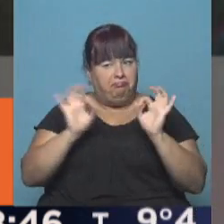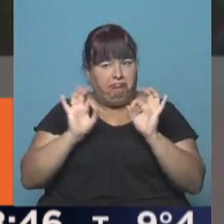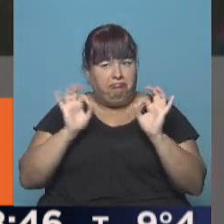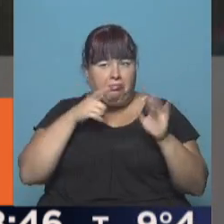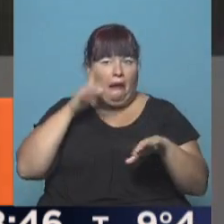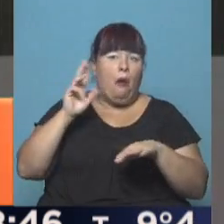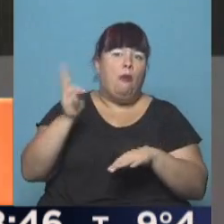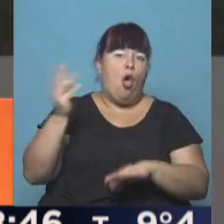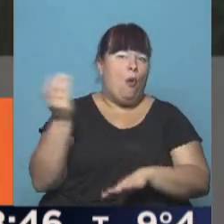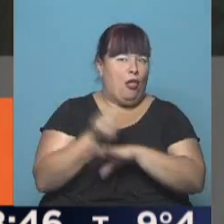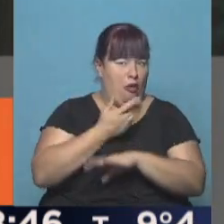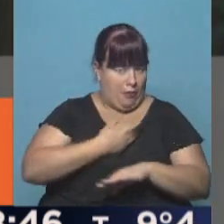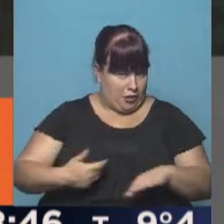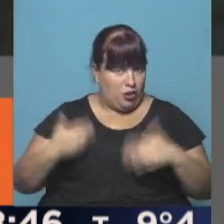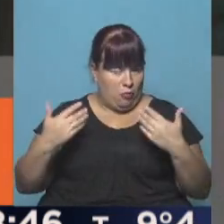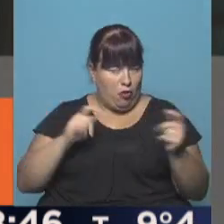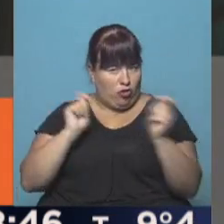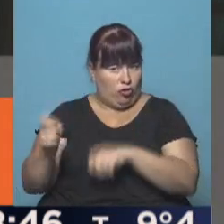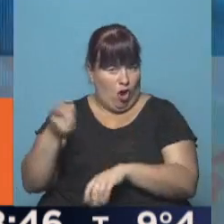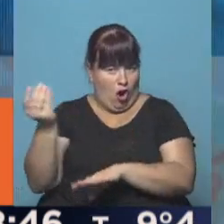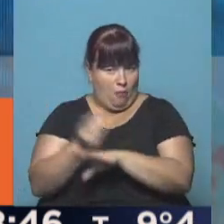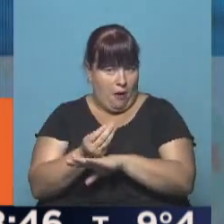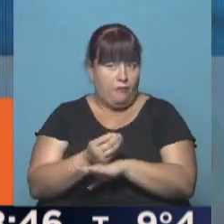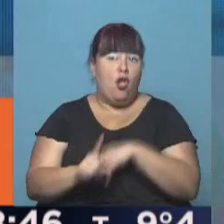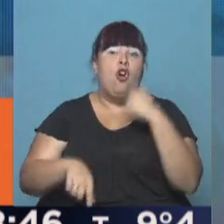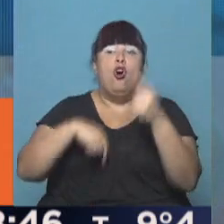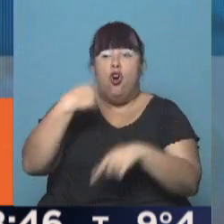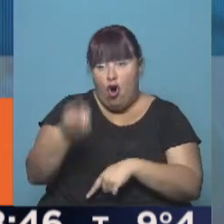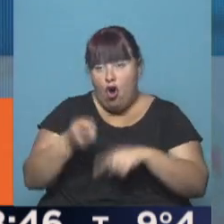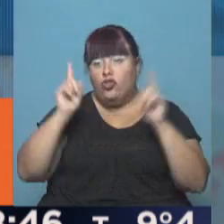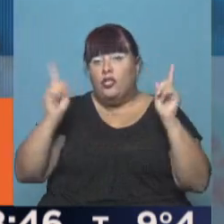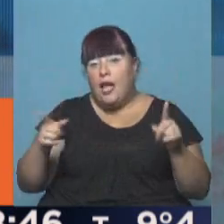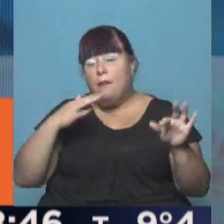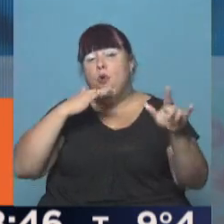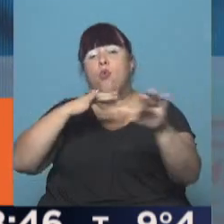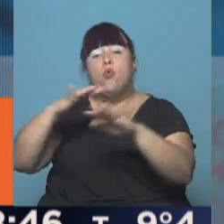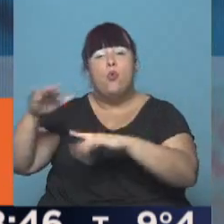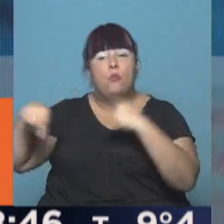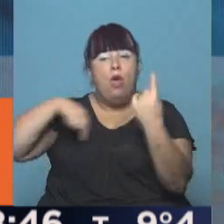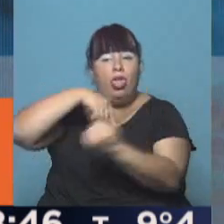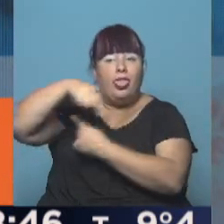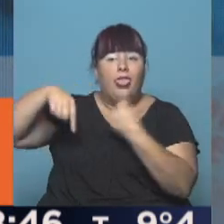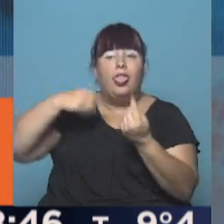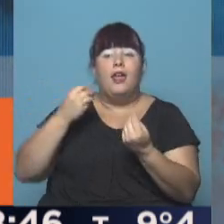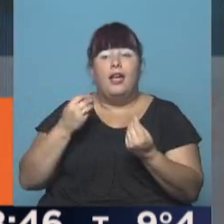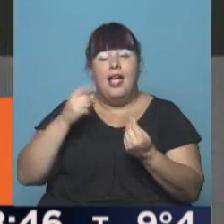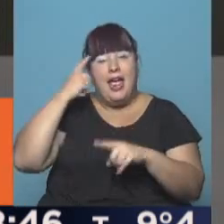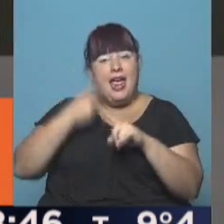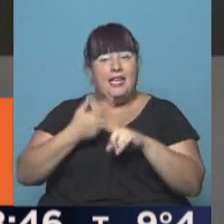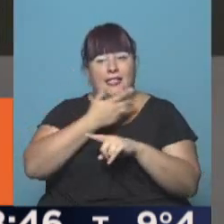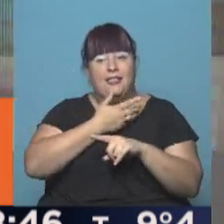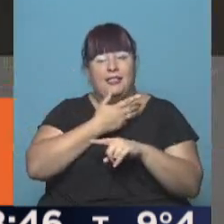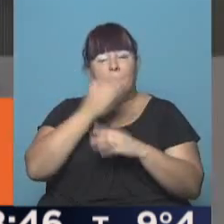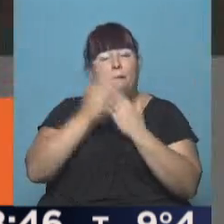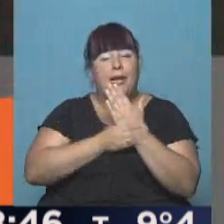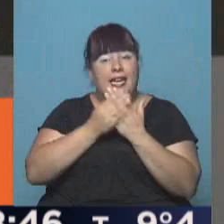puedan invalidarlo para el reemplazo. Otros nombres que también se han mencionado es el